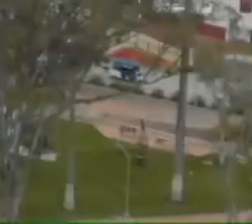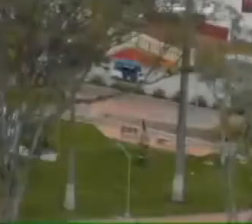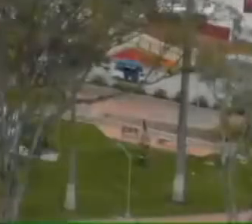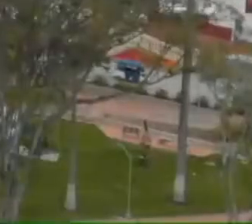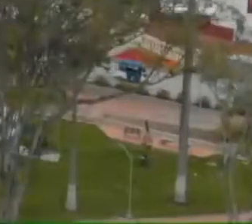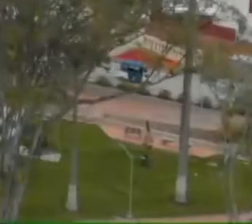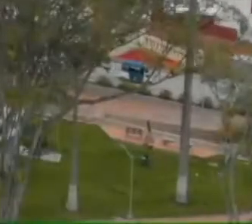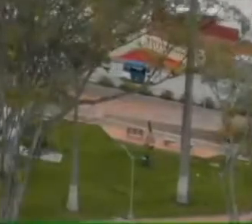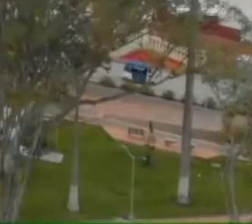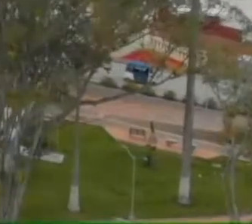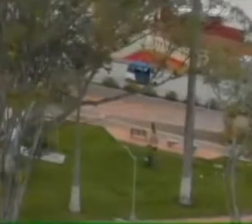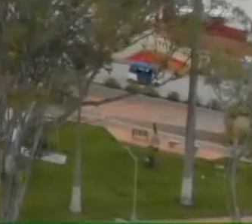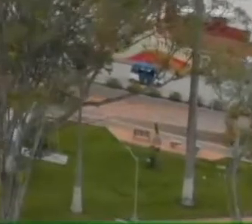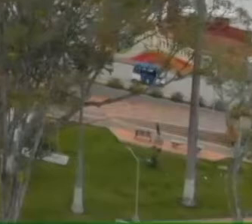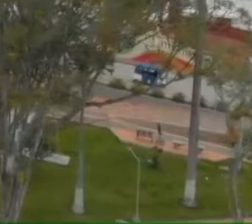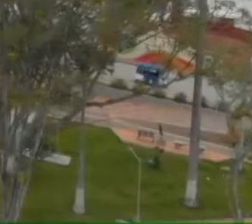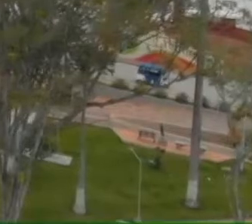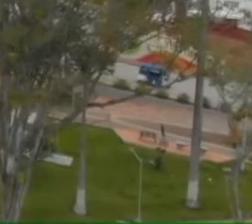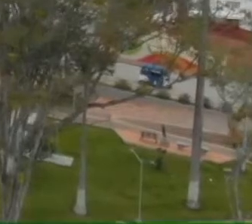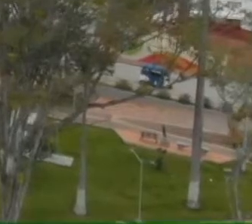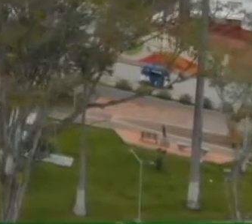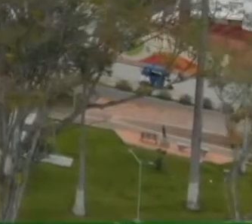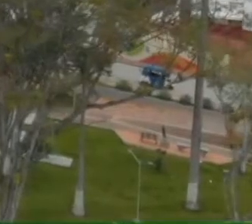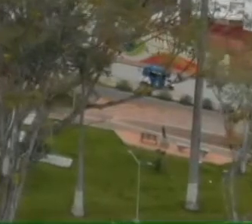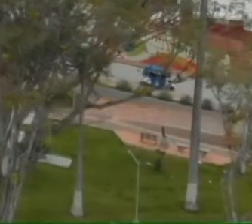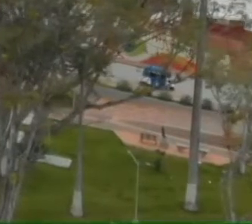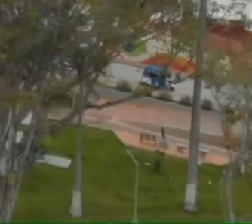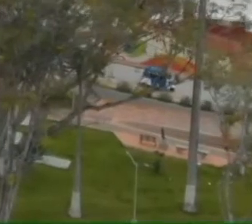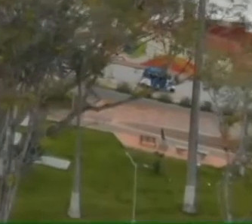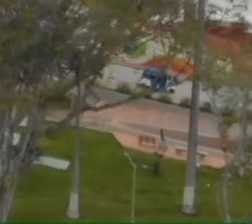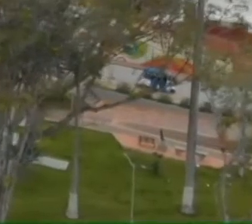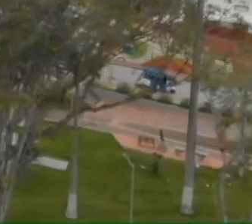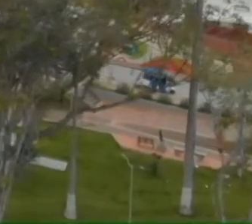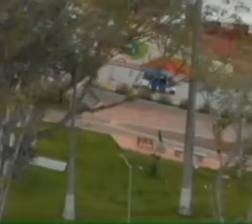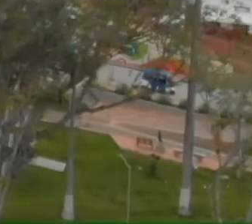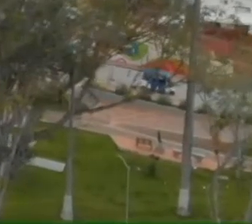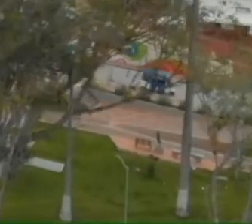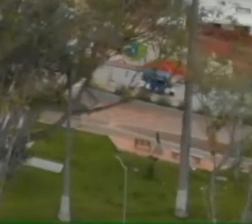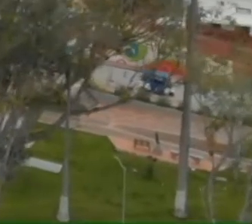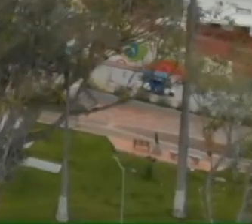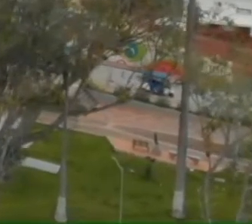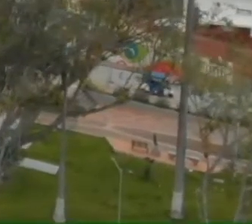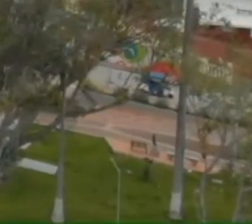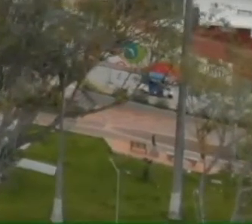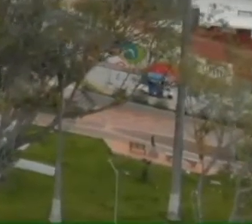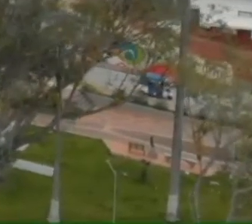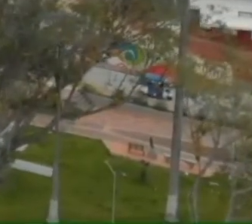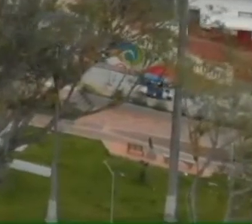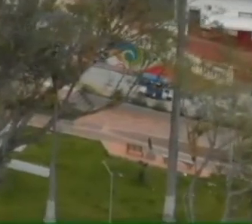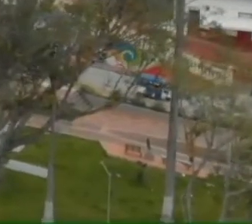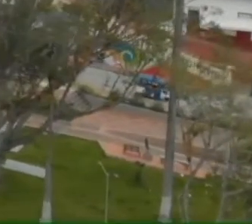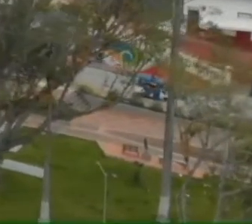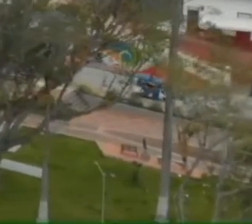municipio. Con esta panorámica y con esta imagen, nosotros nos despedimos haciéndole la invitación a este hermoso municipio de Norte de Santander.